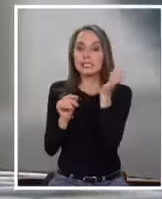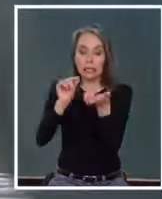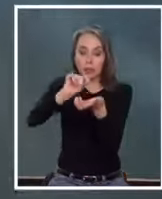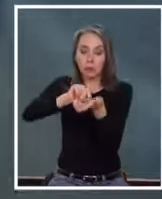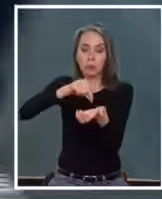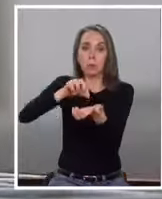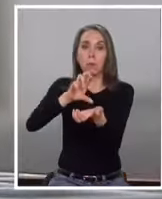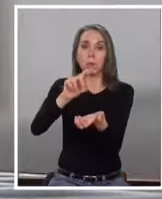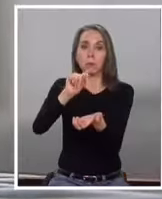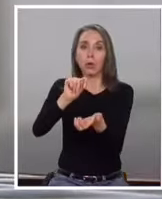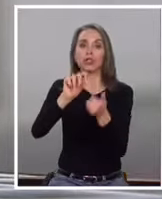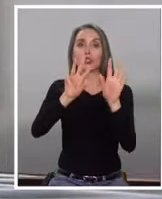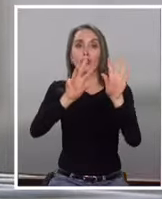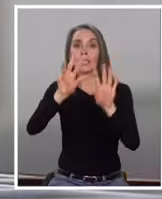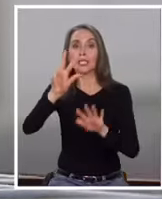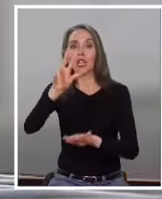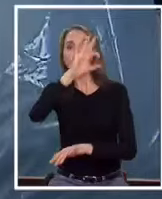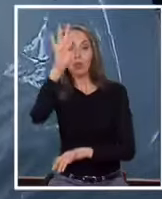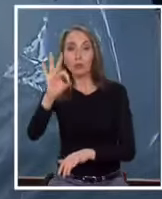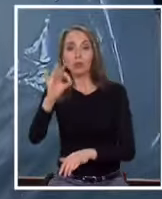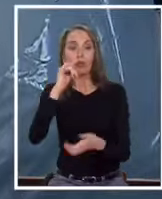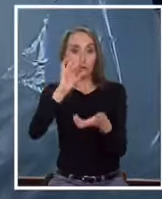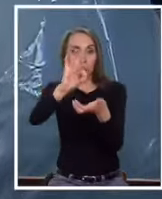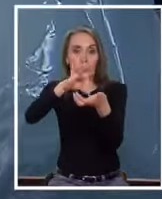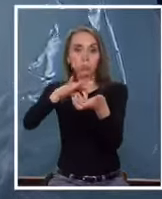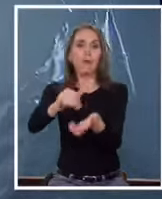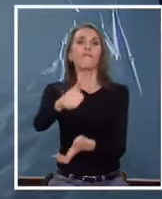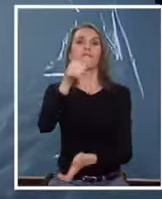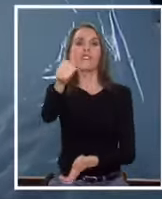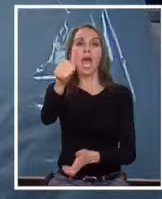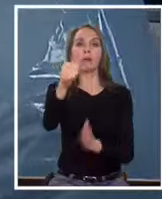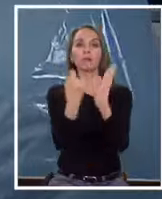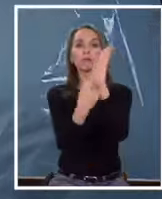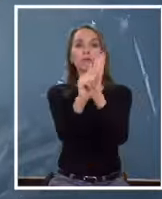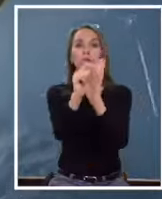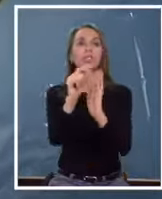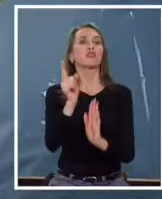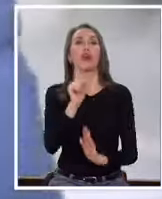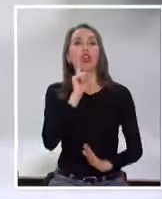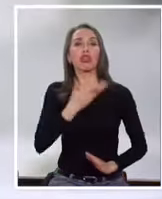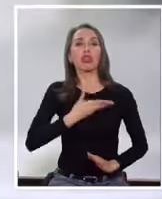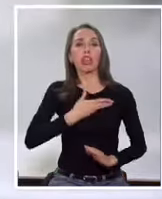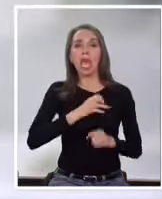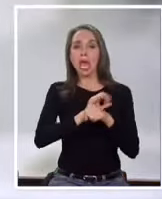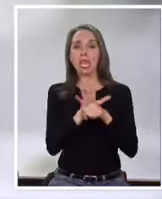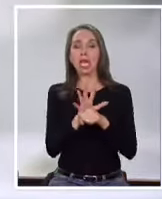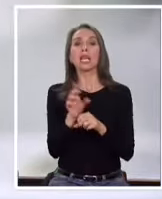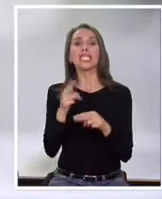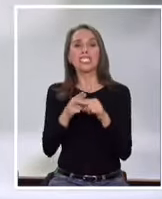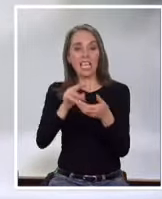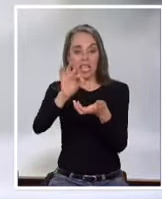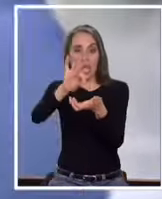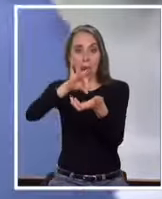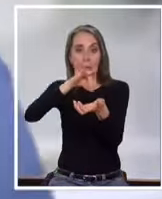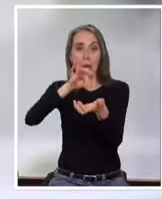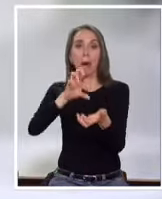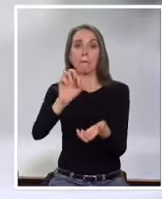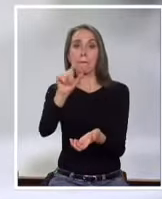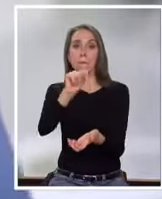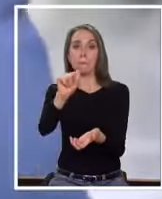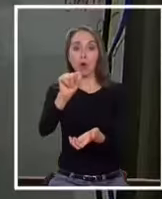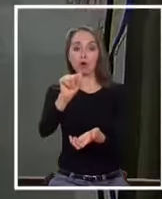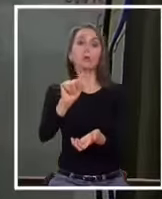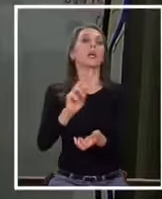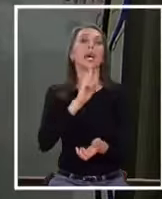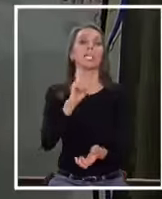se suma que el 98% de las veces detecta correctamente los casos negativos. La técnica POST también entregó resultados certeros